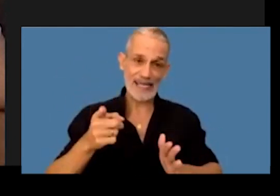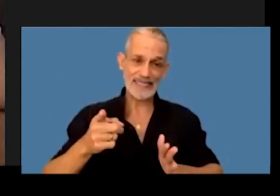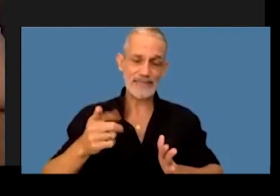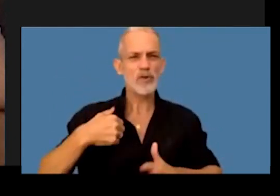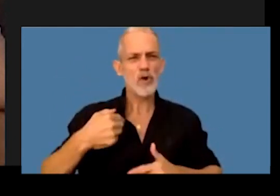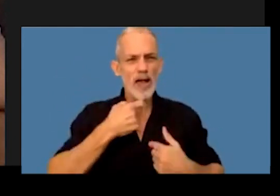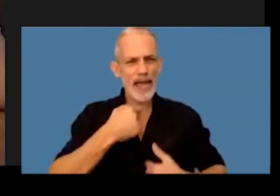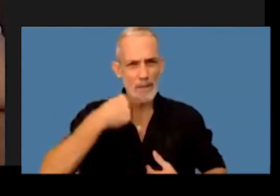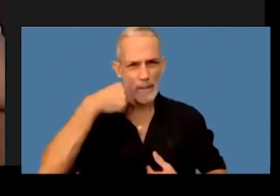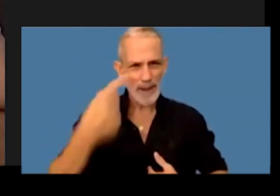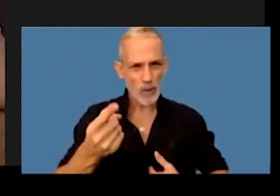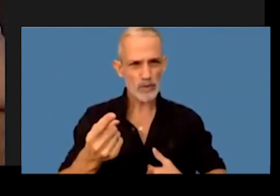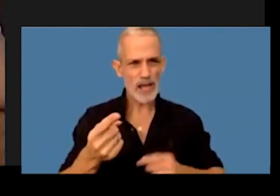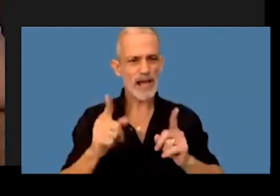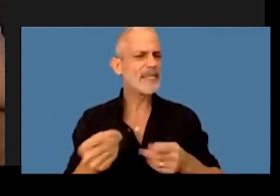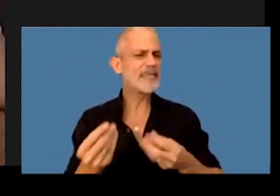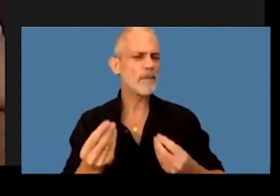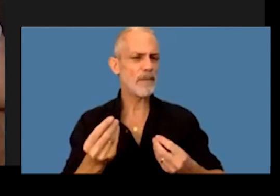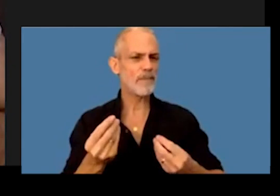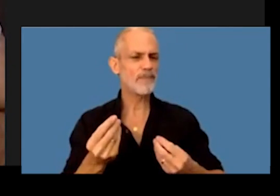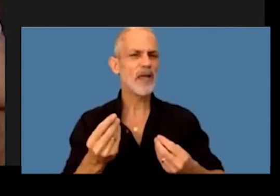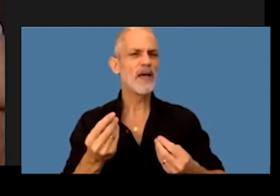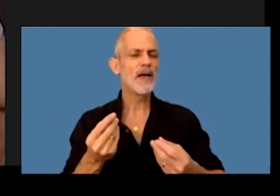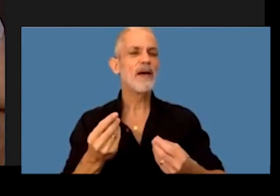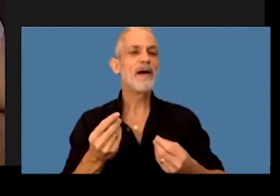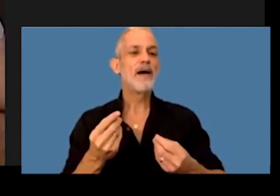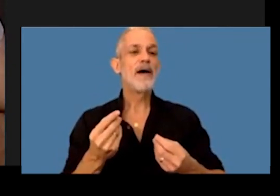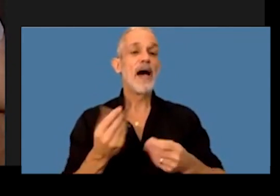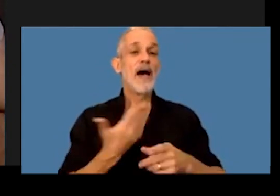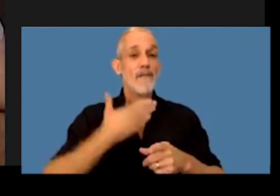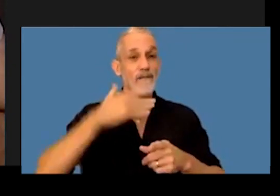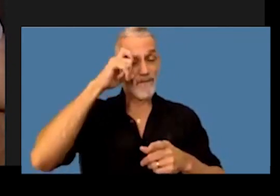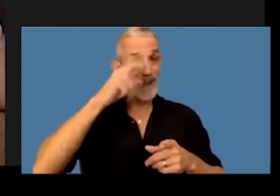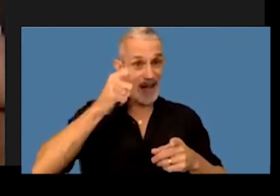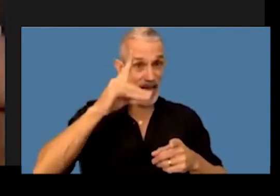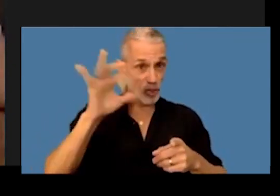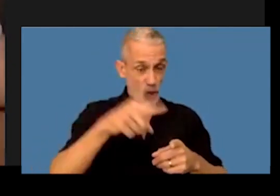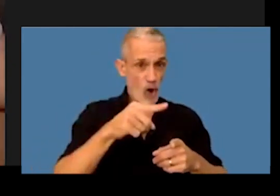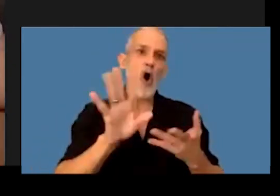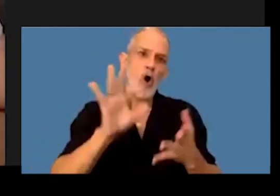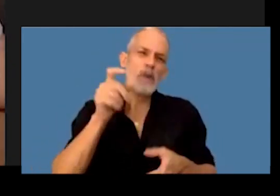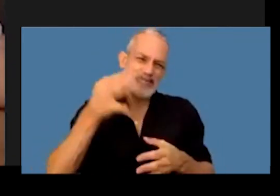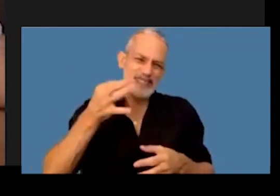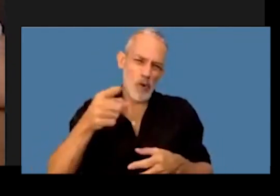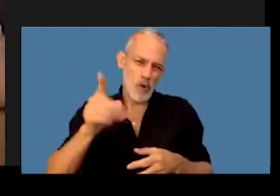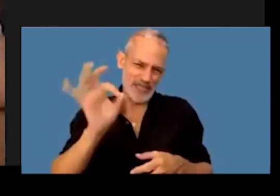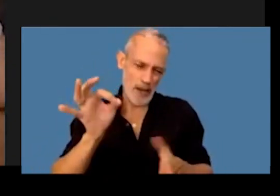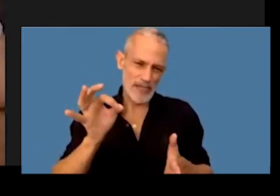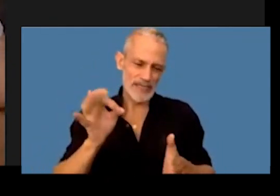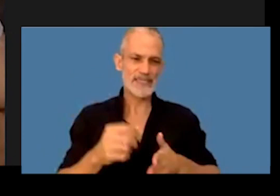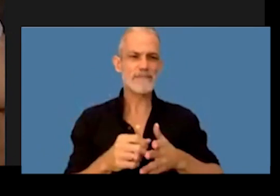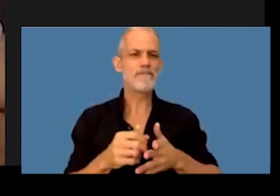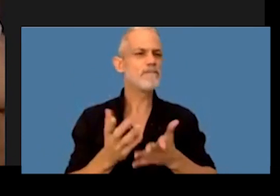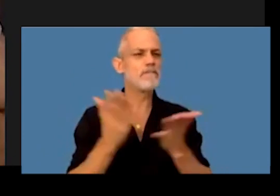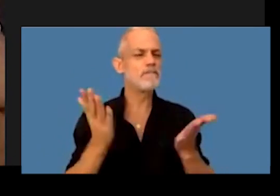que nada también, por parte, era a Fernando, pero seguramente vos era, ¿existe